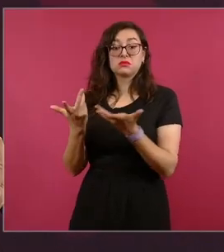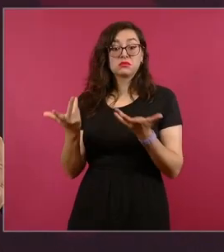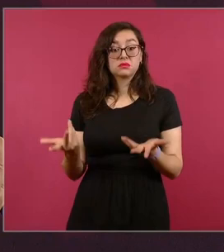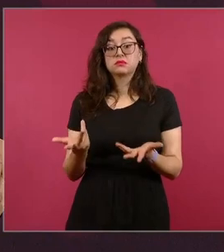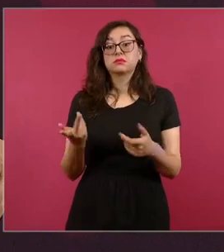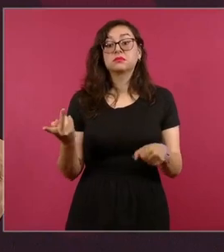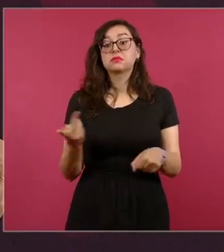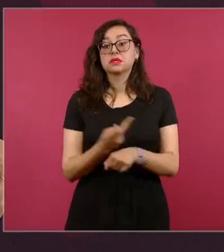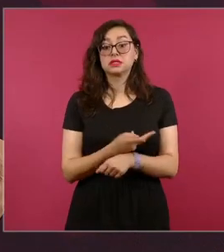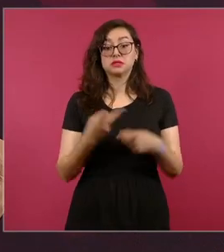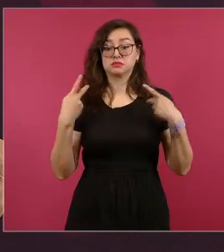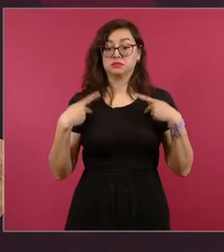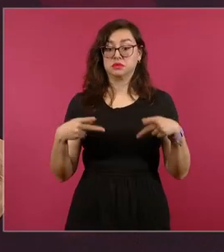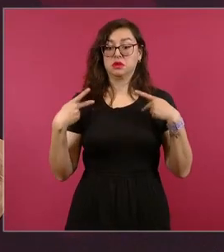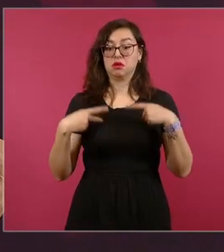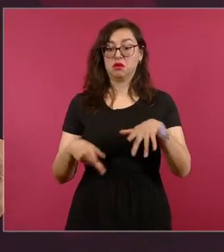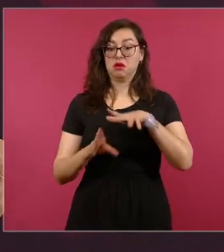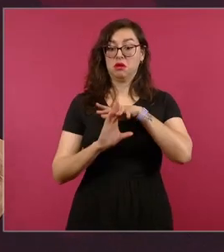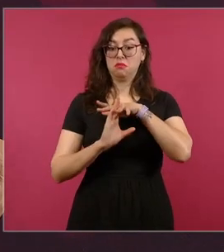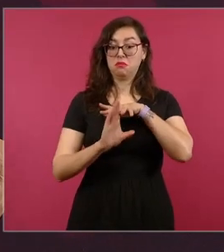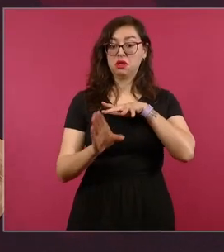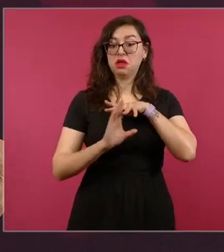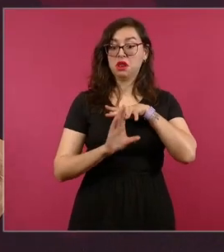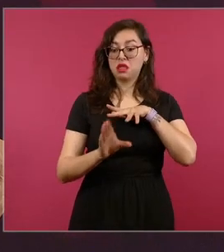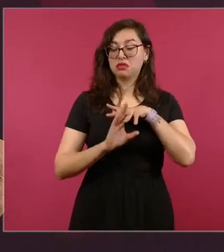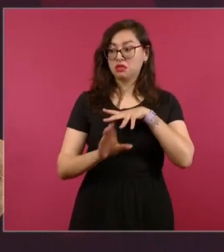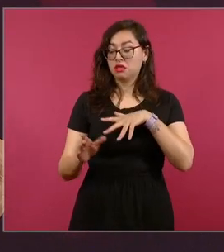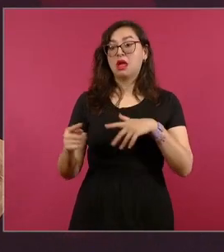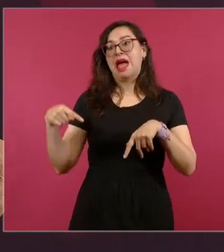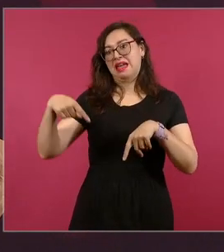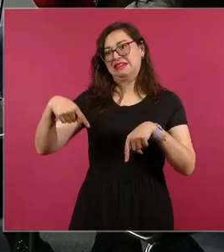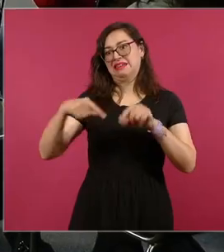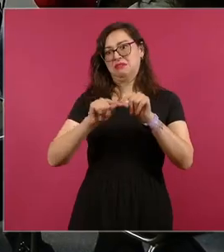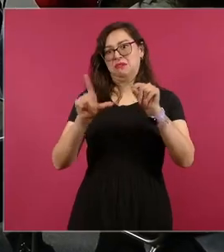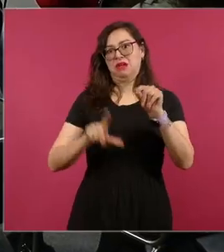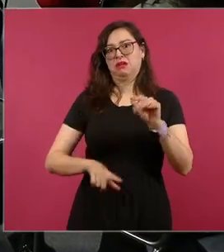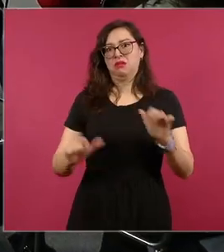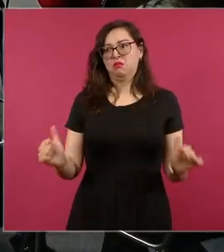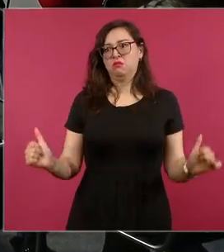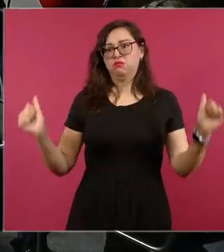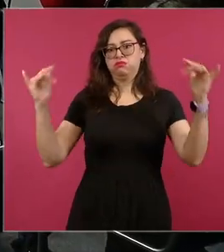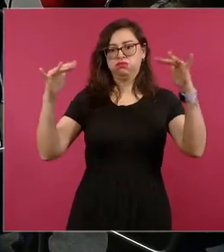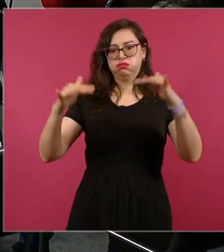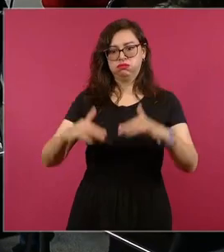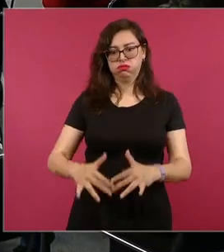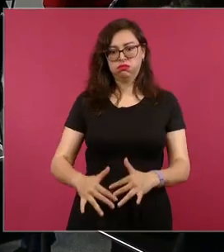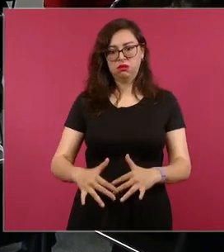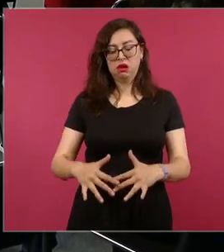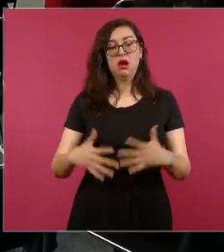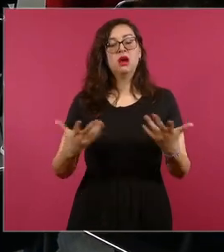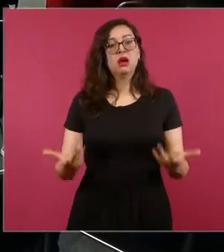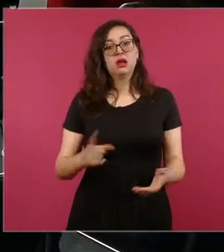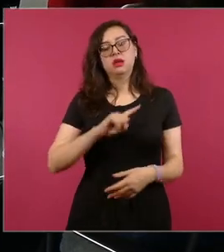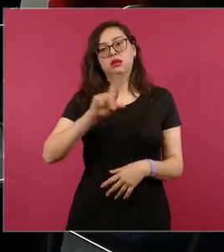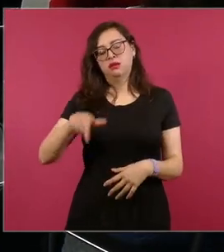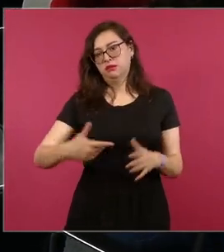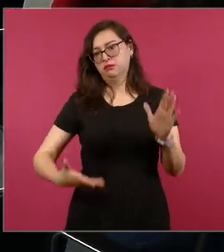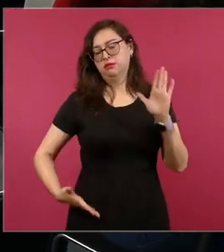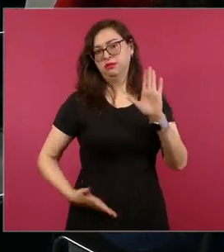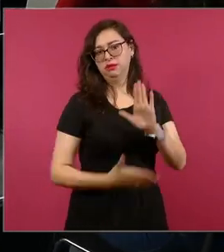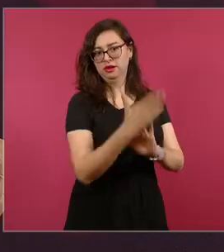muchos migrantes de otros países por razones